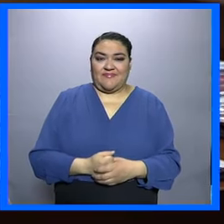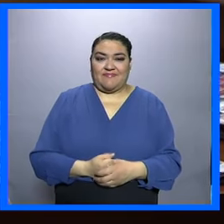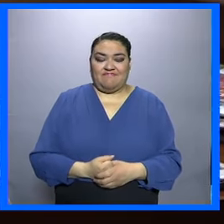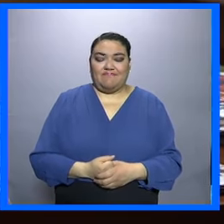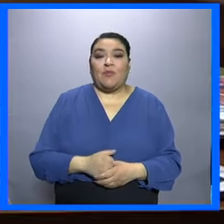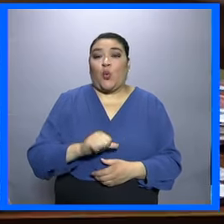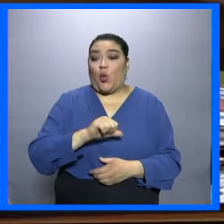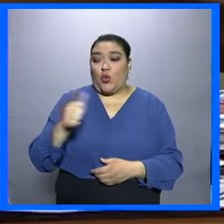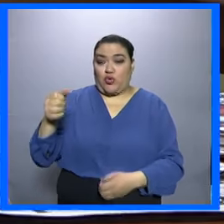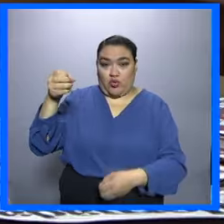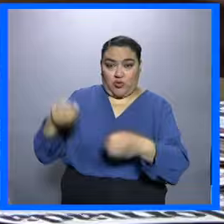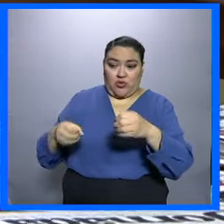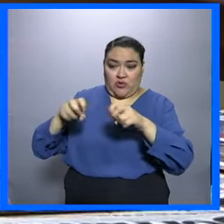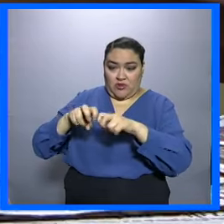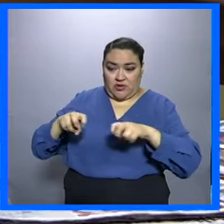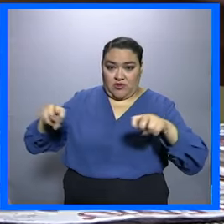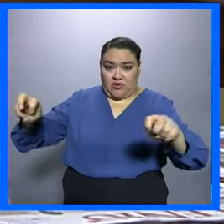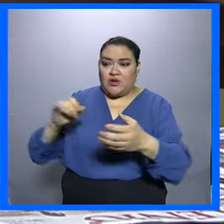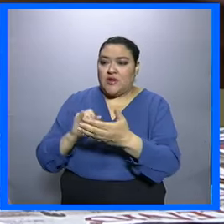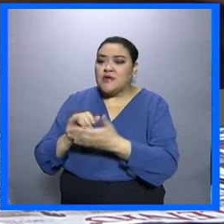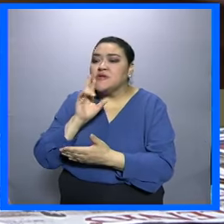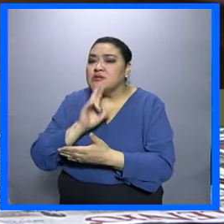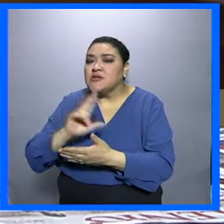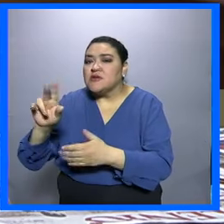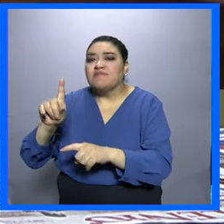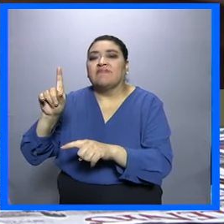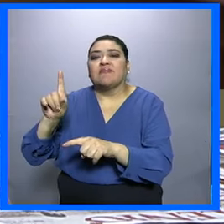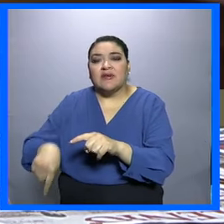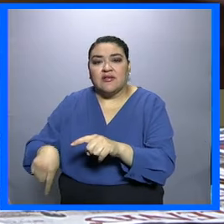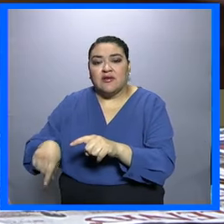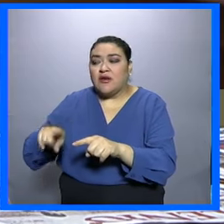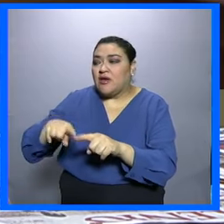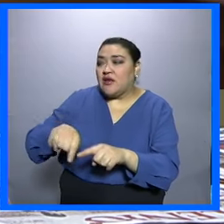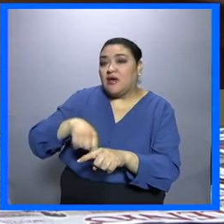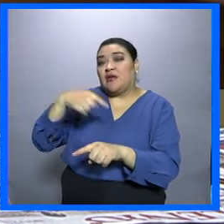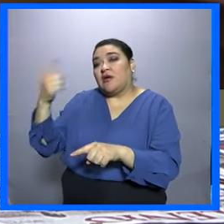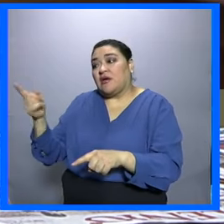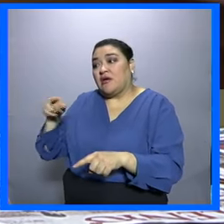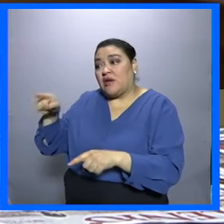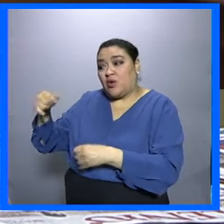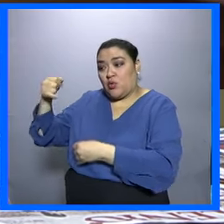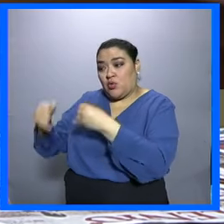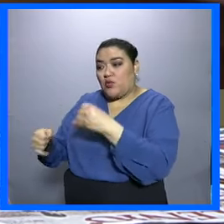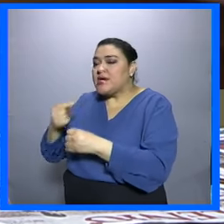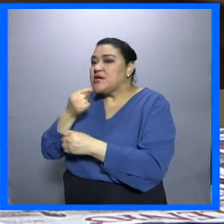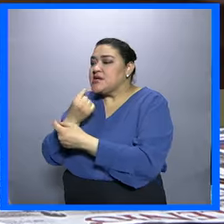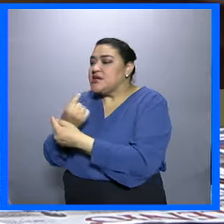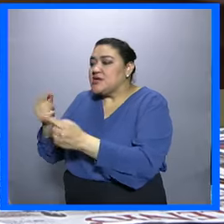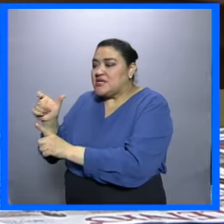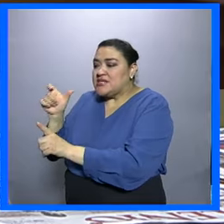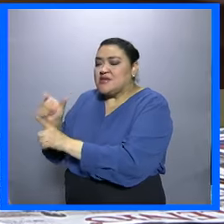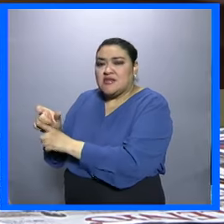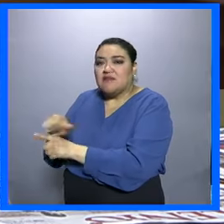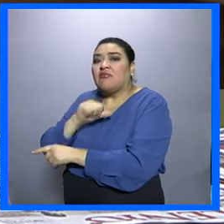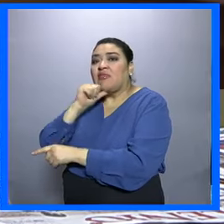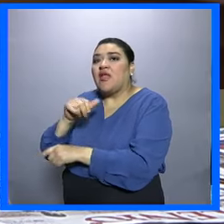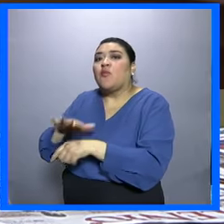Y un tribunal colegiado revocó la determinación de un juez que había negado la protección de un menor víctima de acoso escolar.